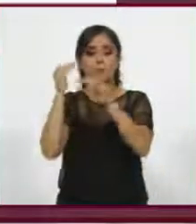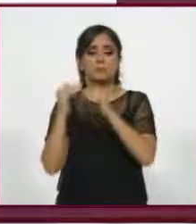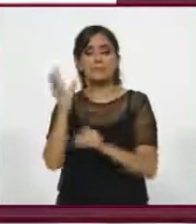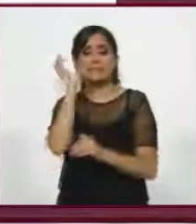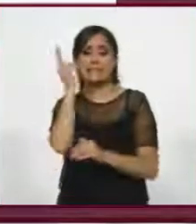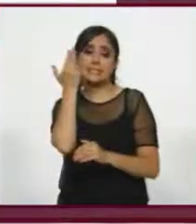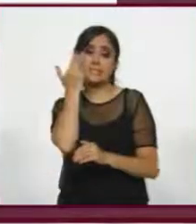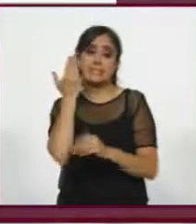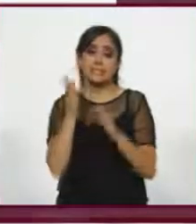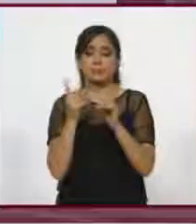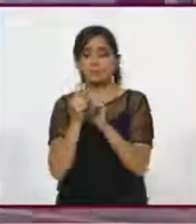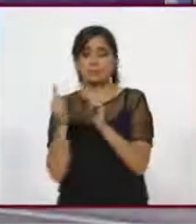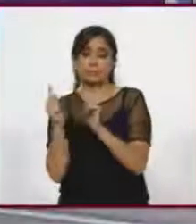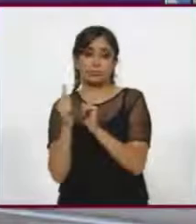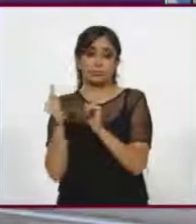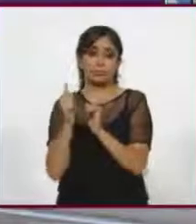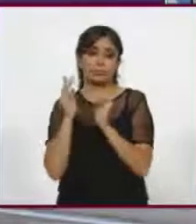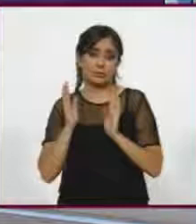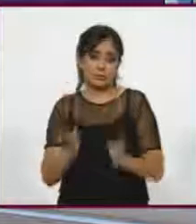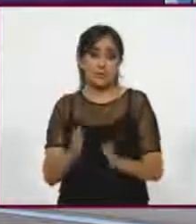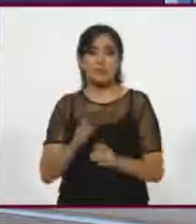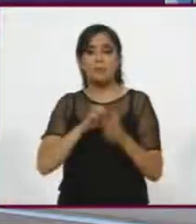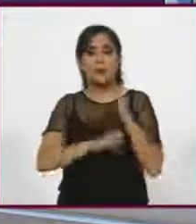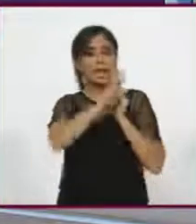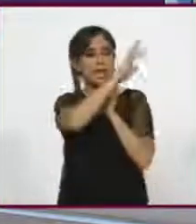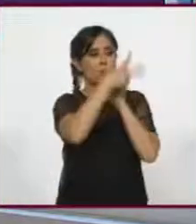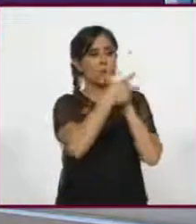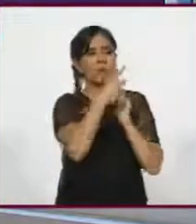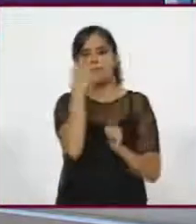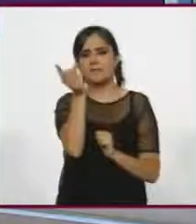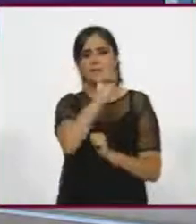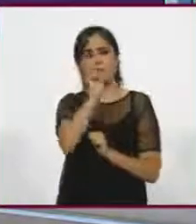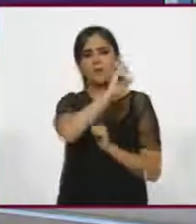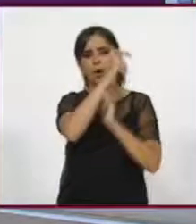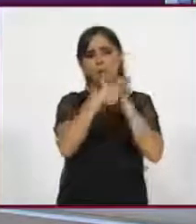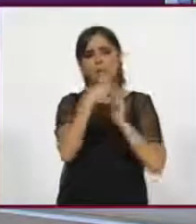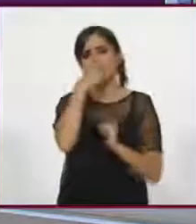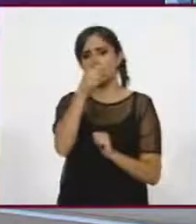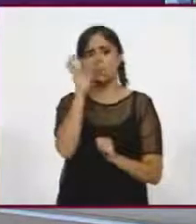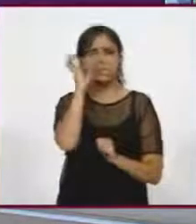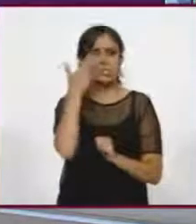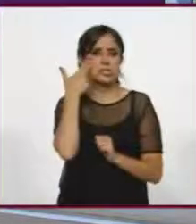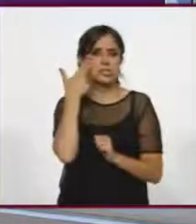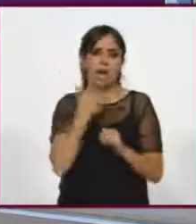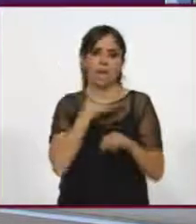regionalmente. Por ejemplo, en esto no coincidirían los europeos. Y luego,